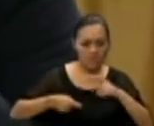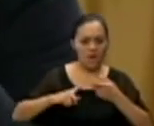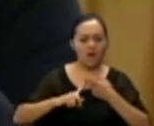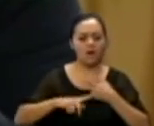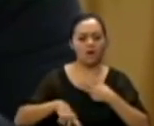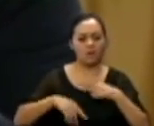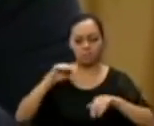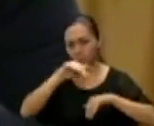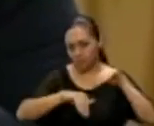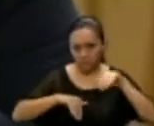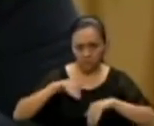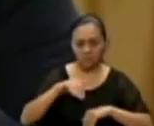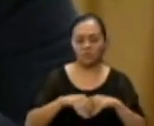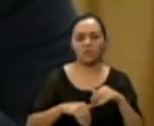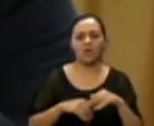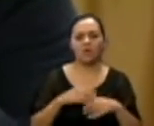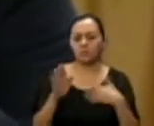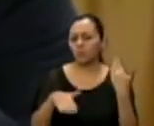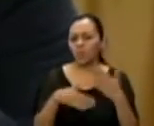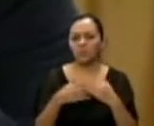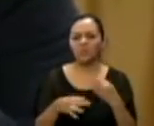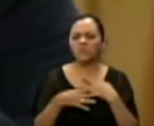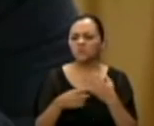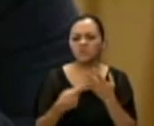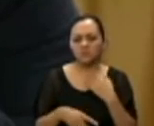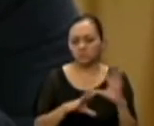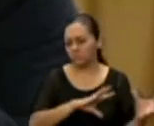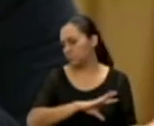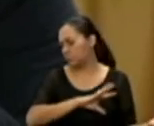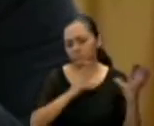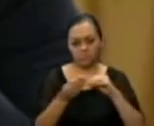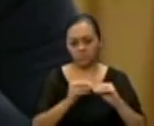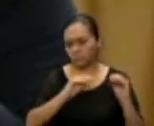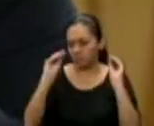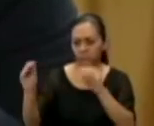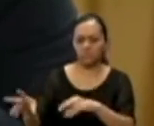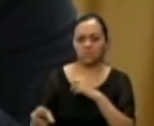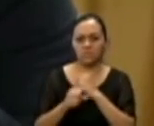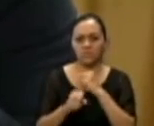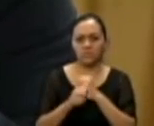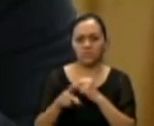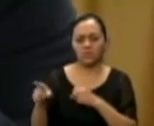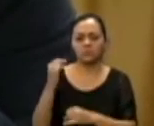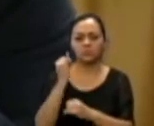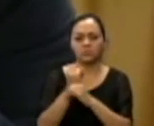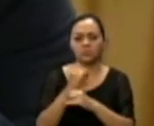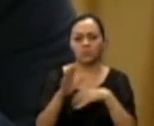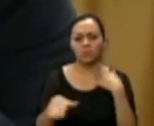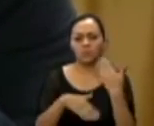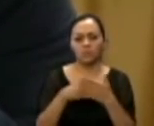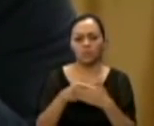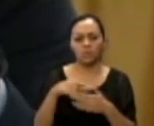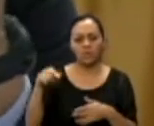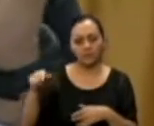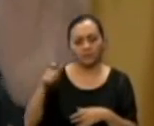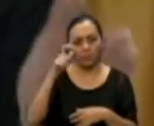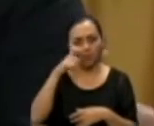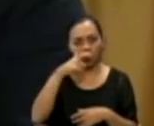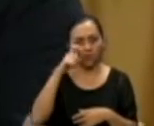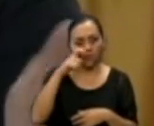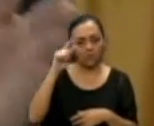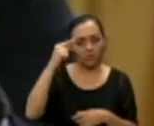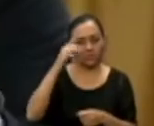todo ahora funciona todo él la institución edad de inteligencia del estado no porque antes era